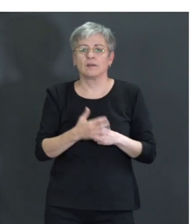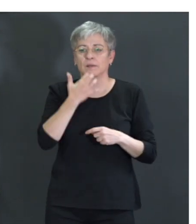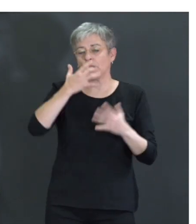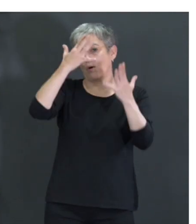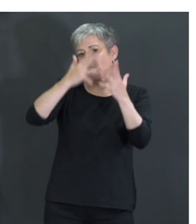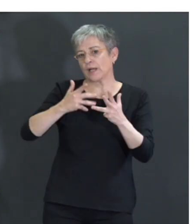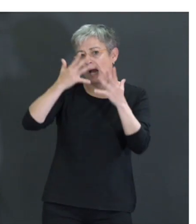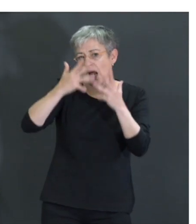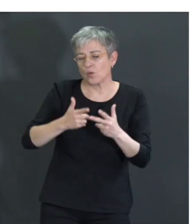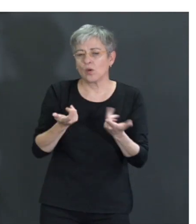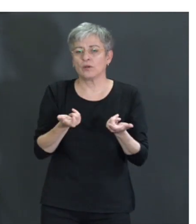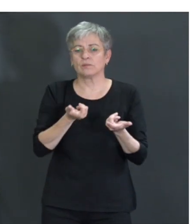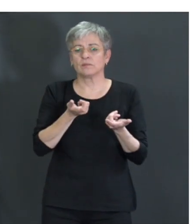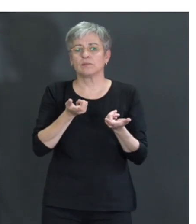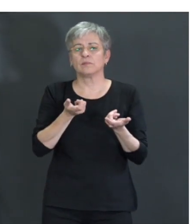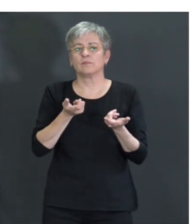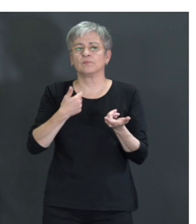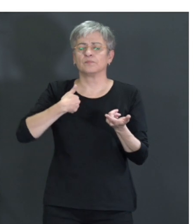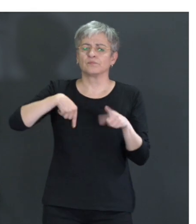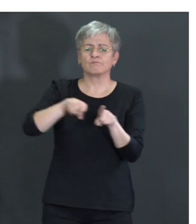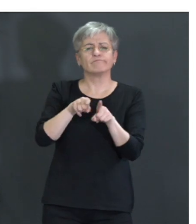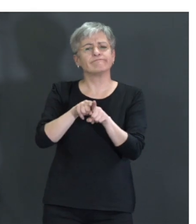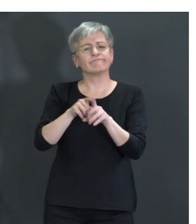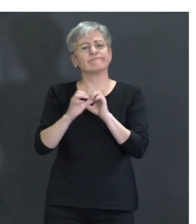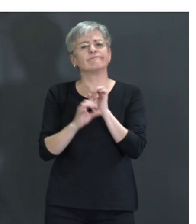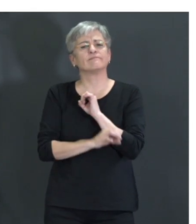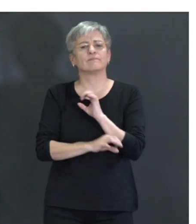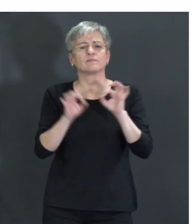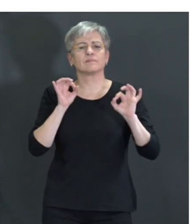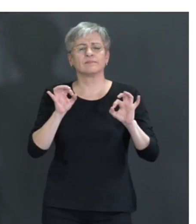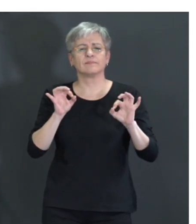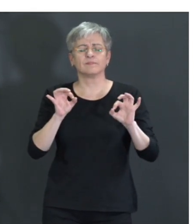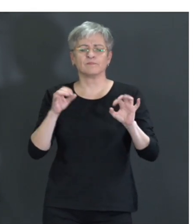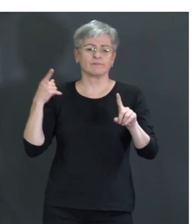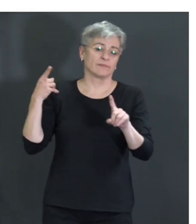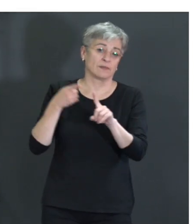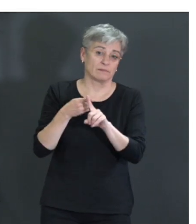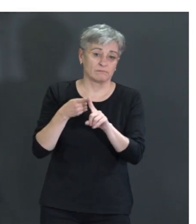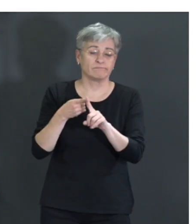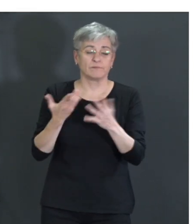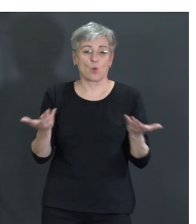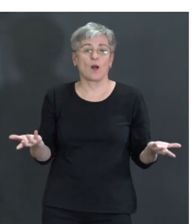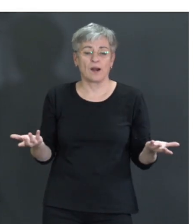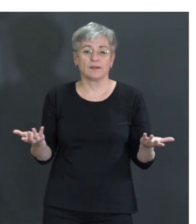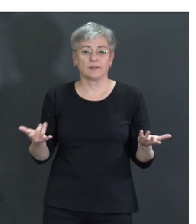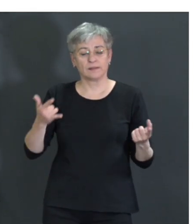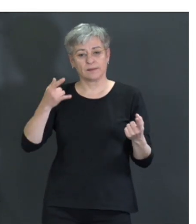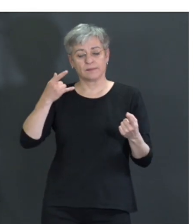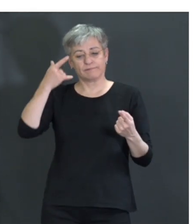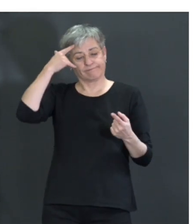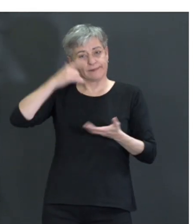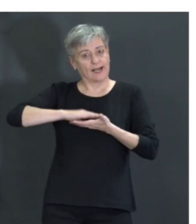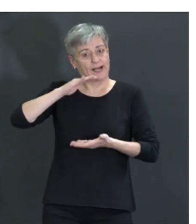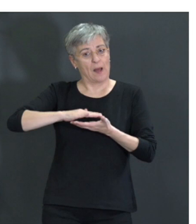cálculos y funciones ejecutivas, son ejercicios que se hacen con la finalidad de mejorar la capacidad